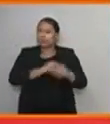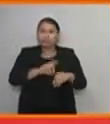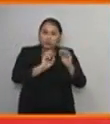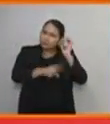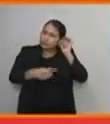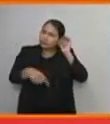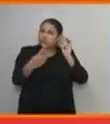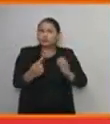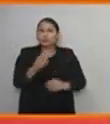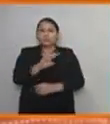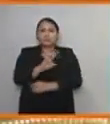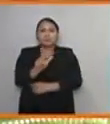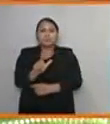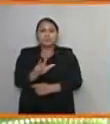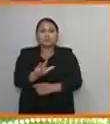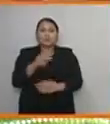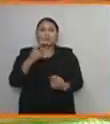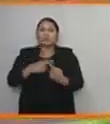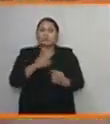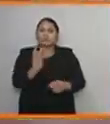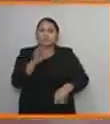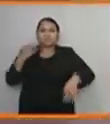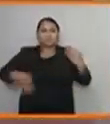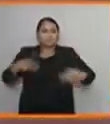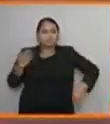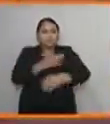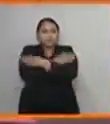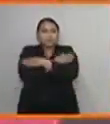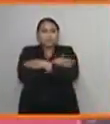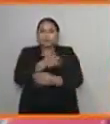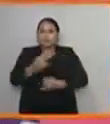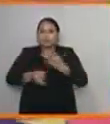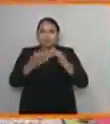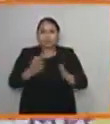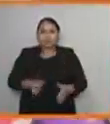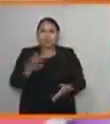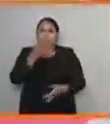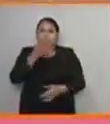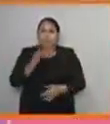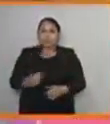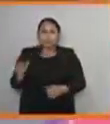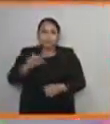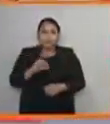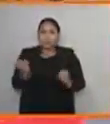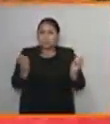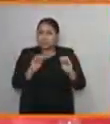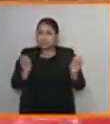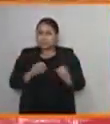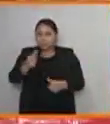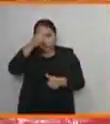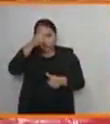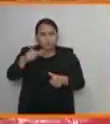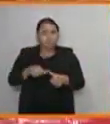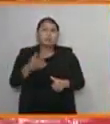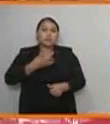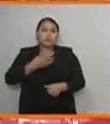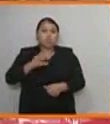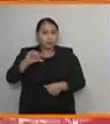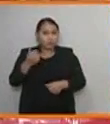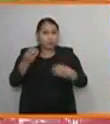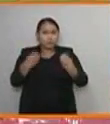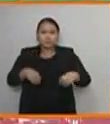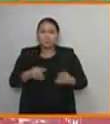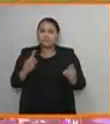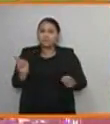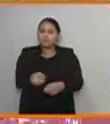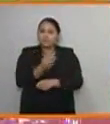1, 63 más 6. Muchas felicidades. Jugadores, si la suerte no estuvo de tu lado, recuerda que tienes una tercera oportunidad